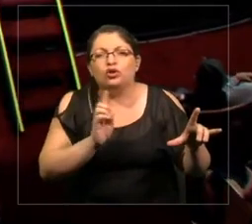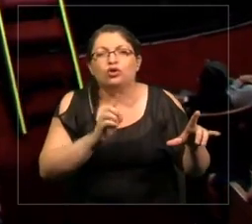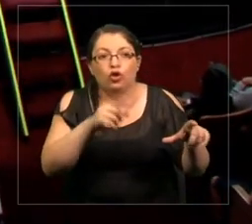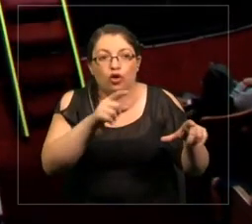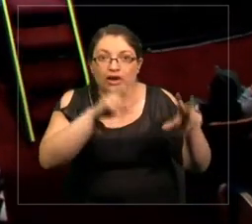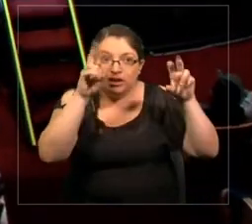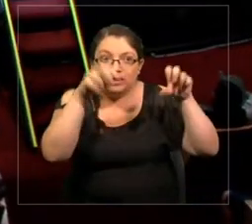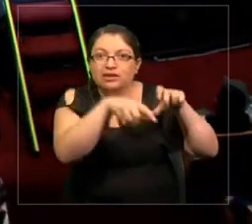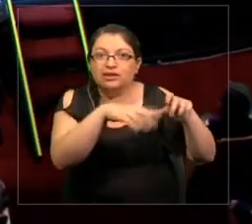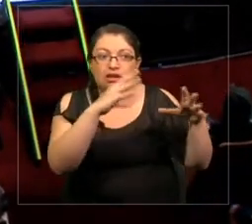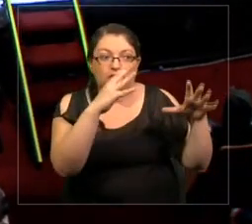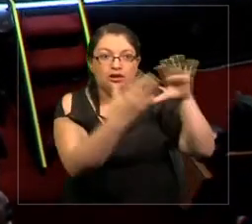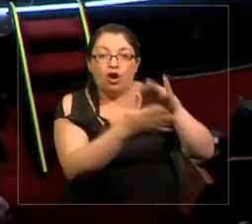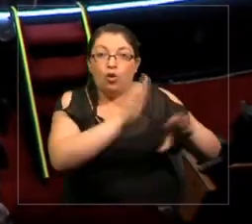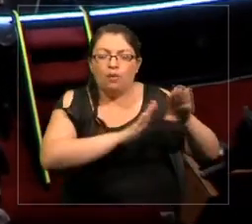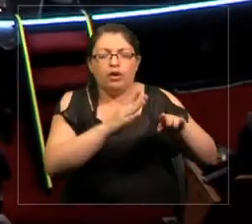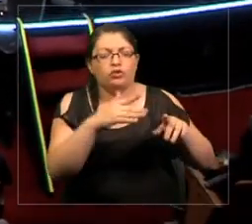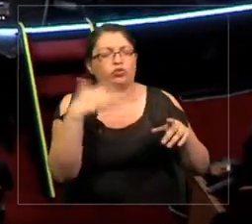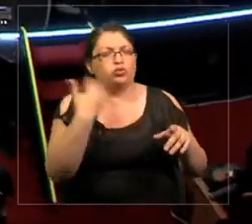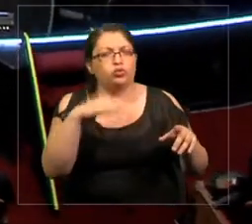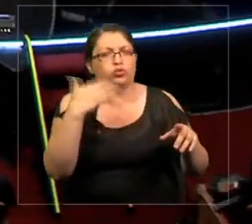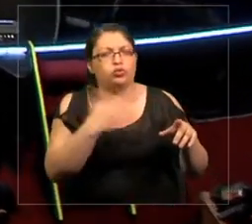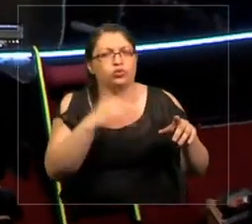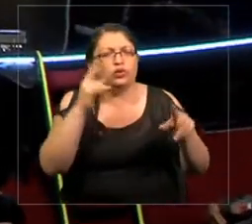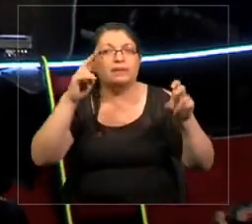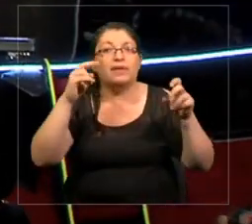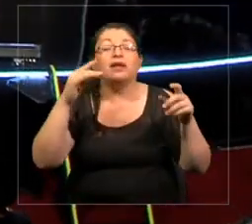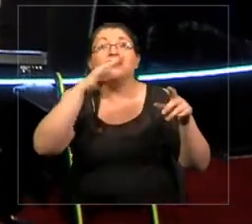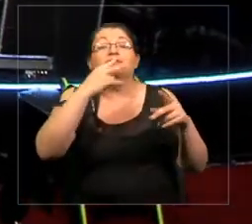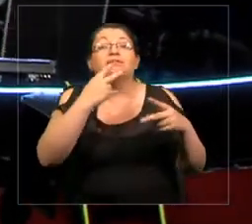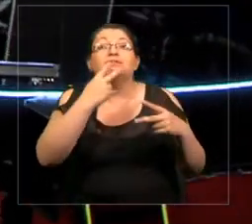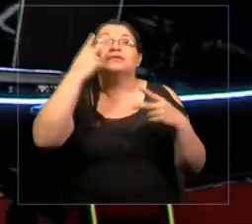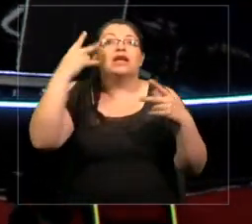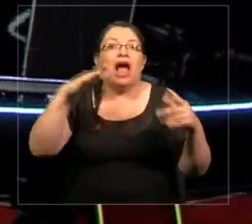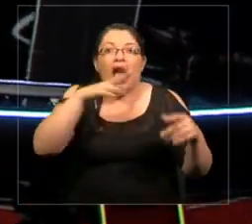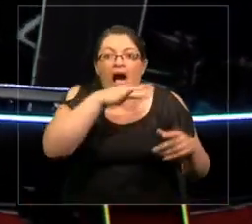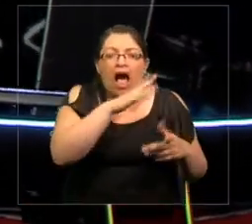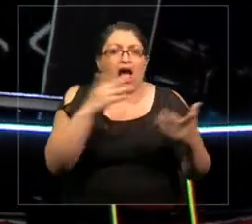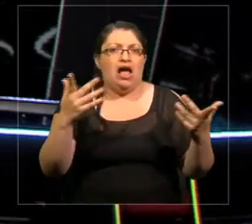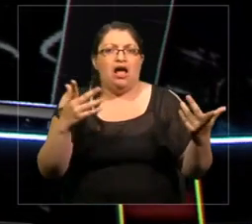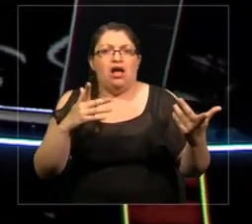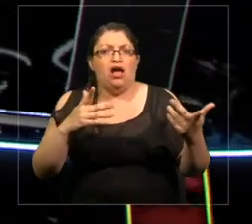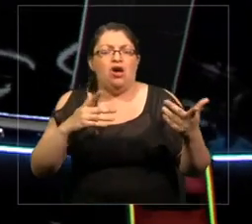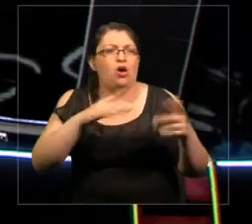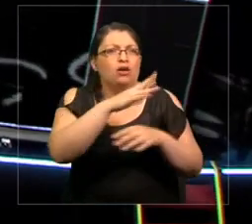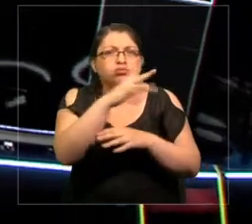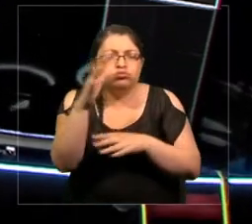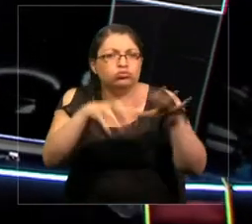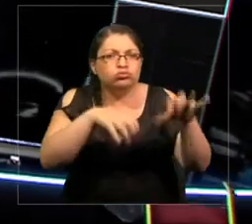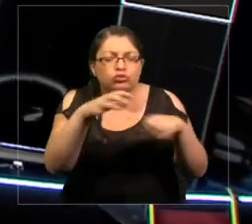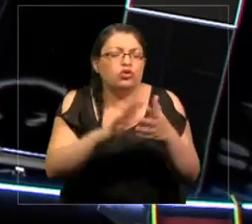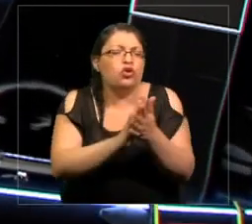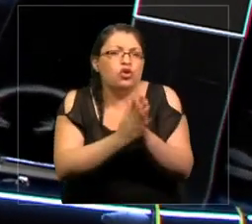es fundamental o sea el tema del aire el tema del agua el tema de la biodiversidad del tema o sea y más